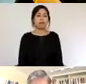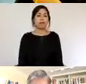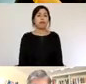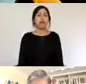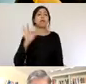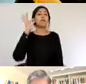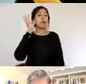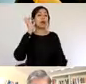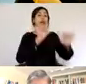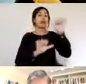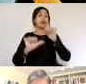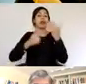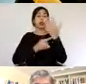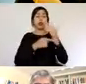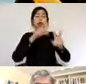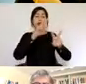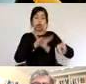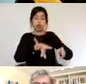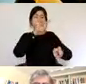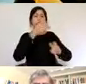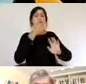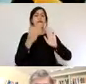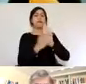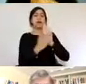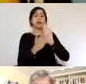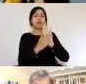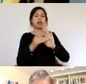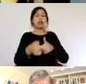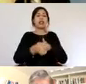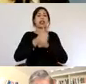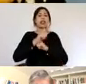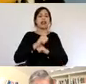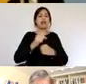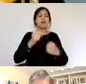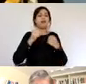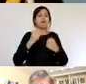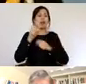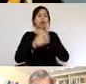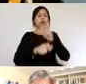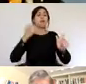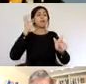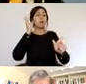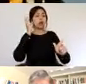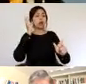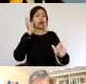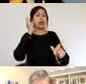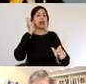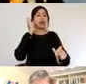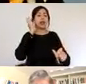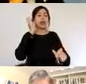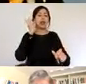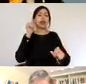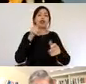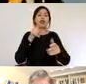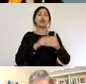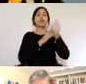Tecnología Diagnóstico de Propuestas hay todo un desafío por la incorporación más fuerte de la mujer en STEM esto va a ser dirigido